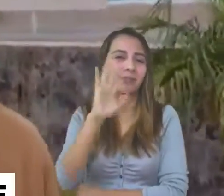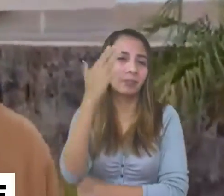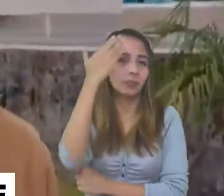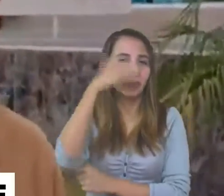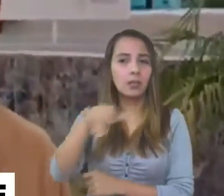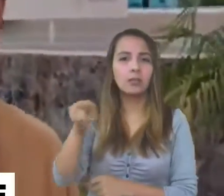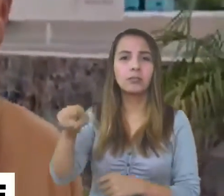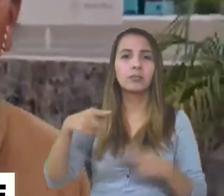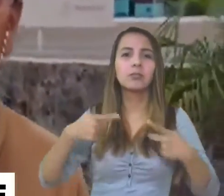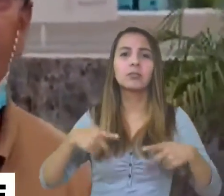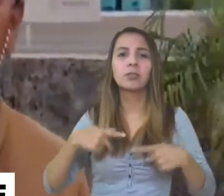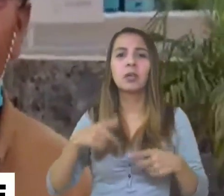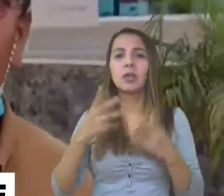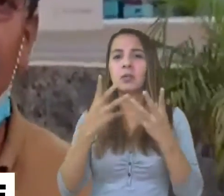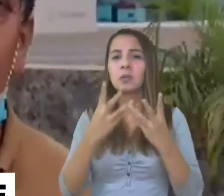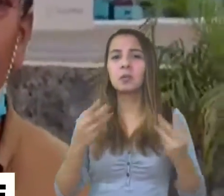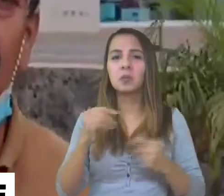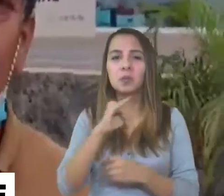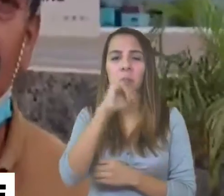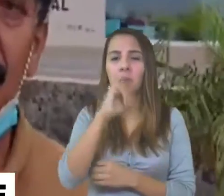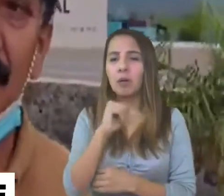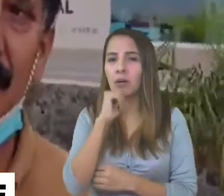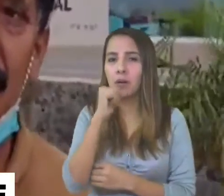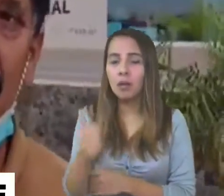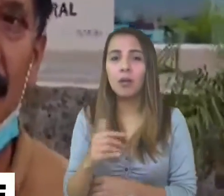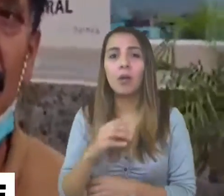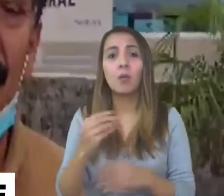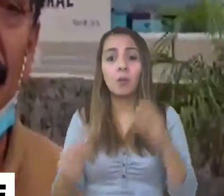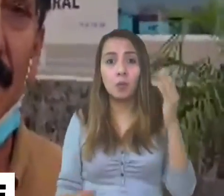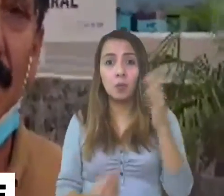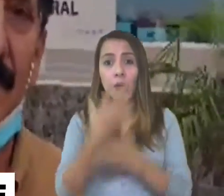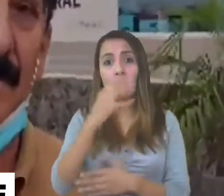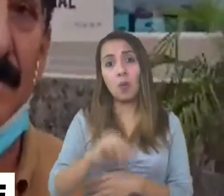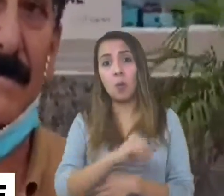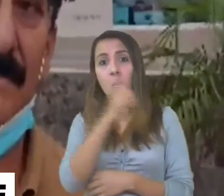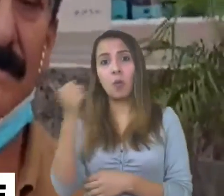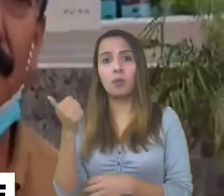no resuelve. Pero hay unos que entraron nuevos en esta